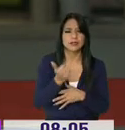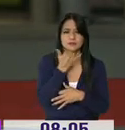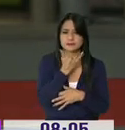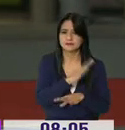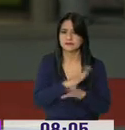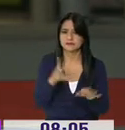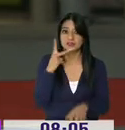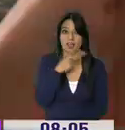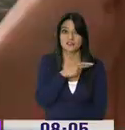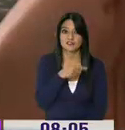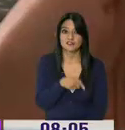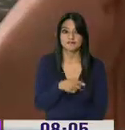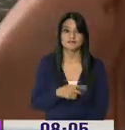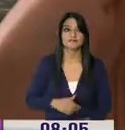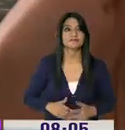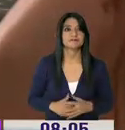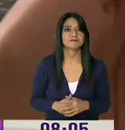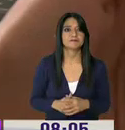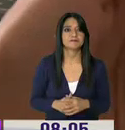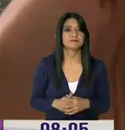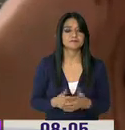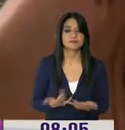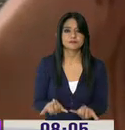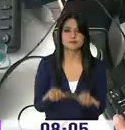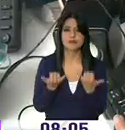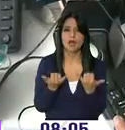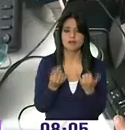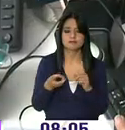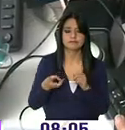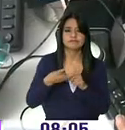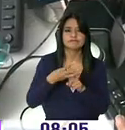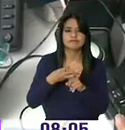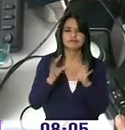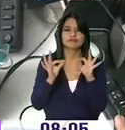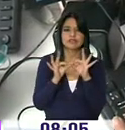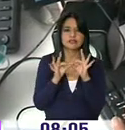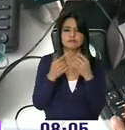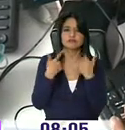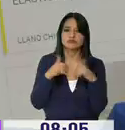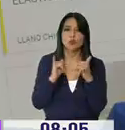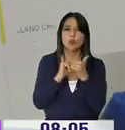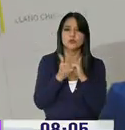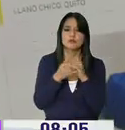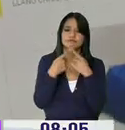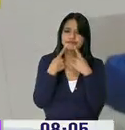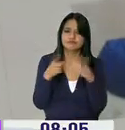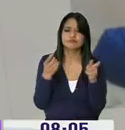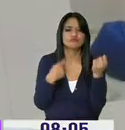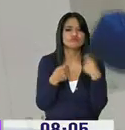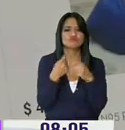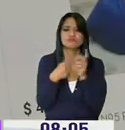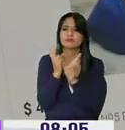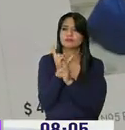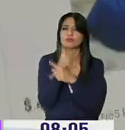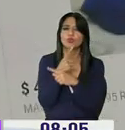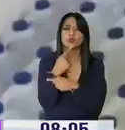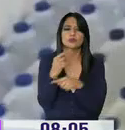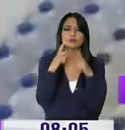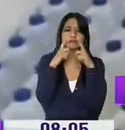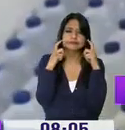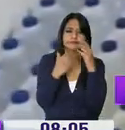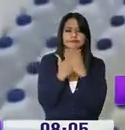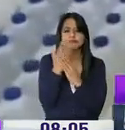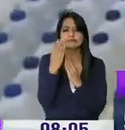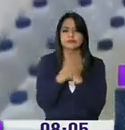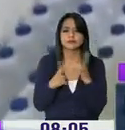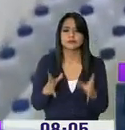Veamos. En estos tiempos, las redes sociales se han convertido en plataformas para promocionar productos de bioseguridad y al mismo